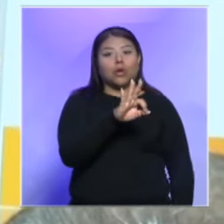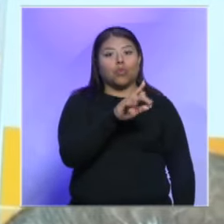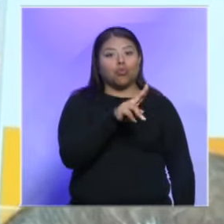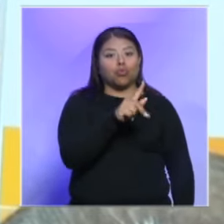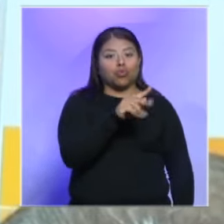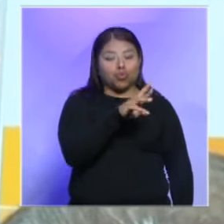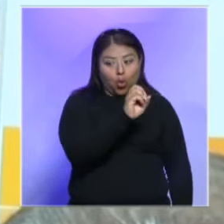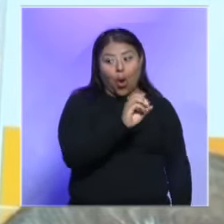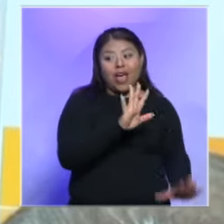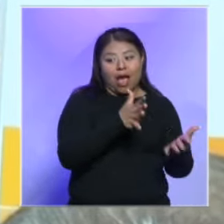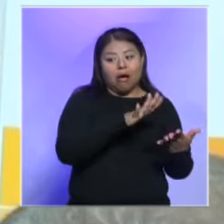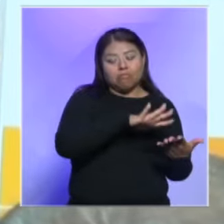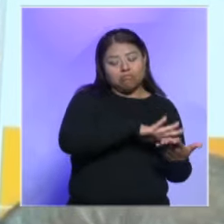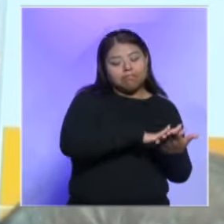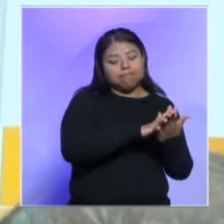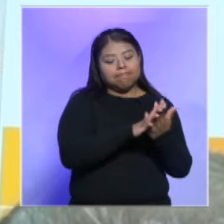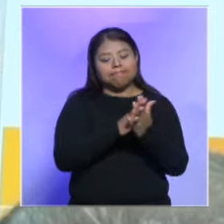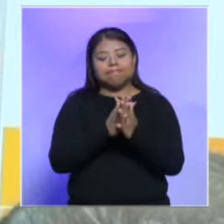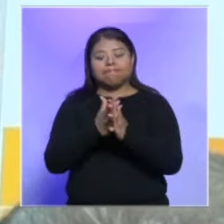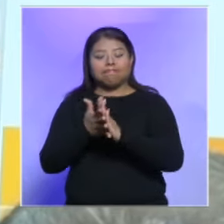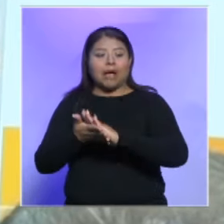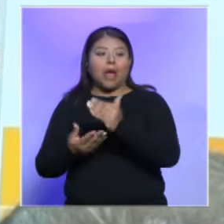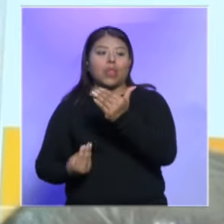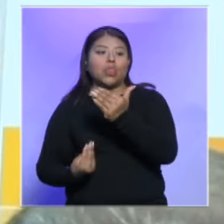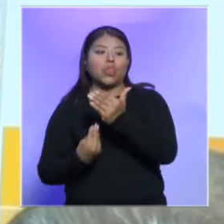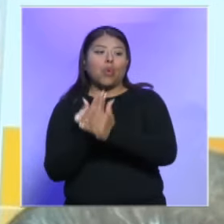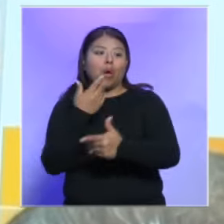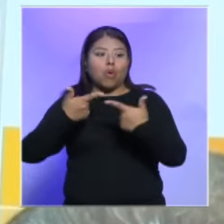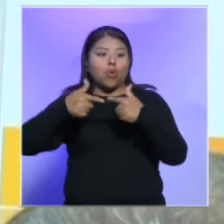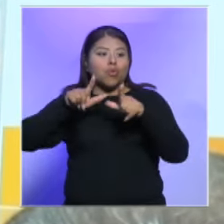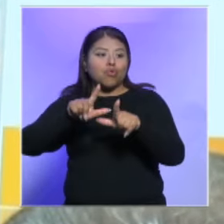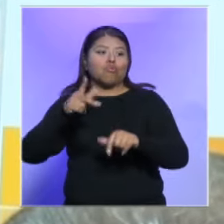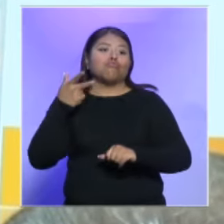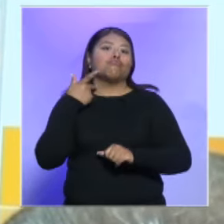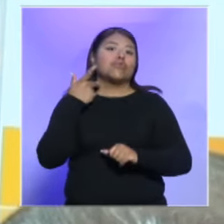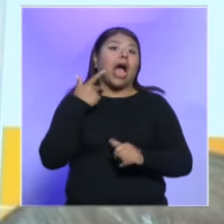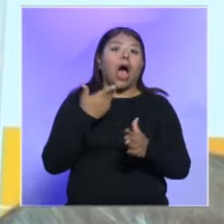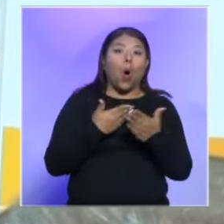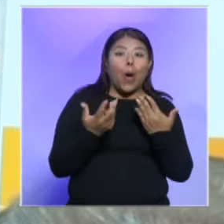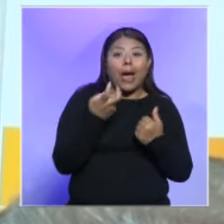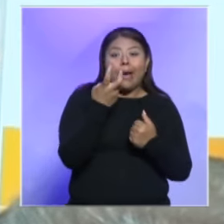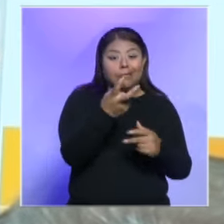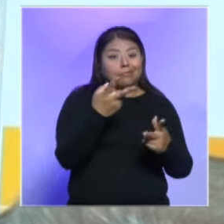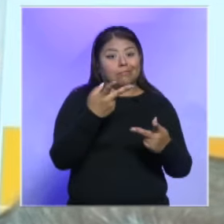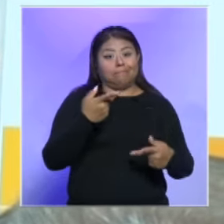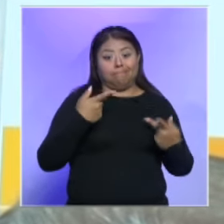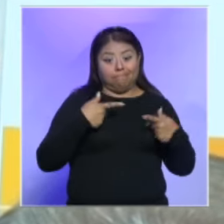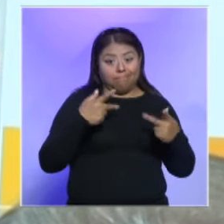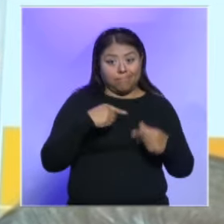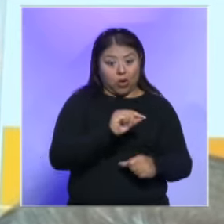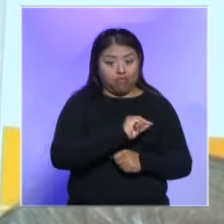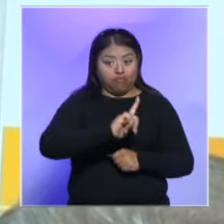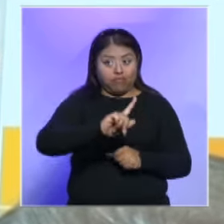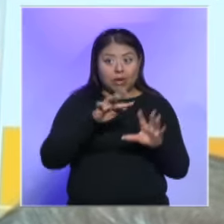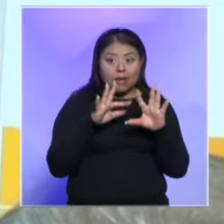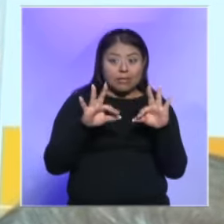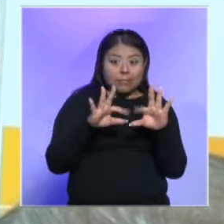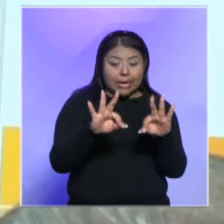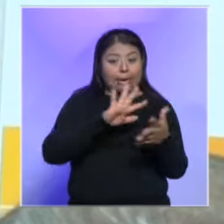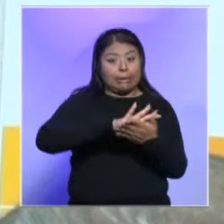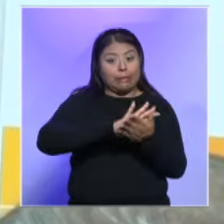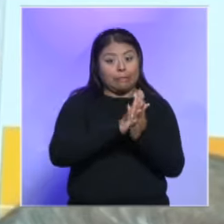político local. Incluso, por ejemplo, académicos como Woldenberg nos hablan que estas candidaturas independientes pueden ser